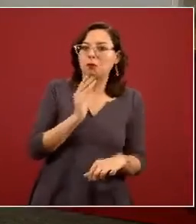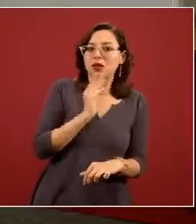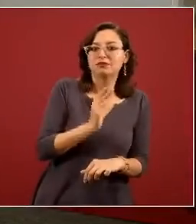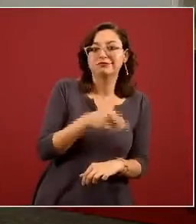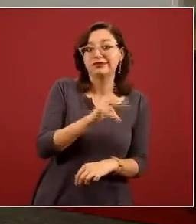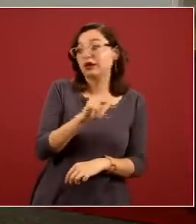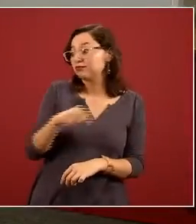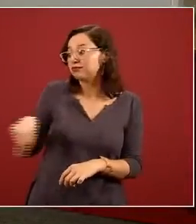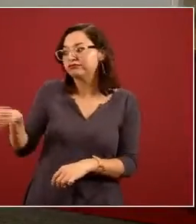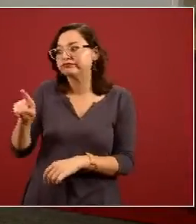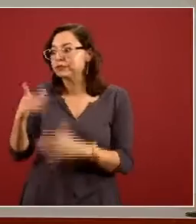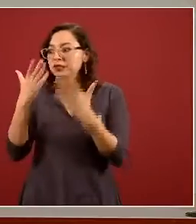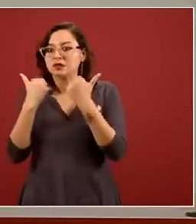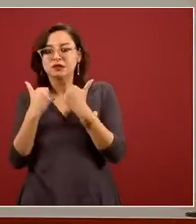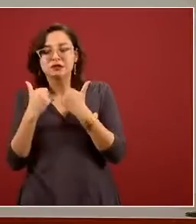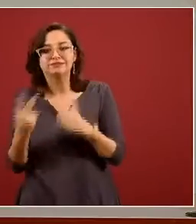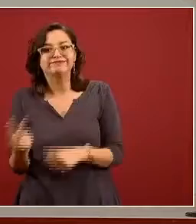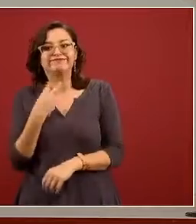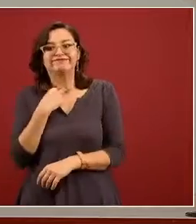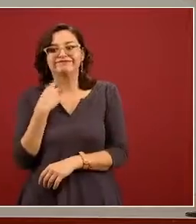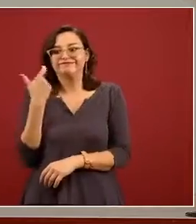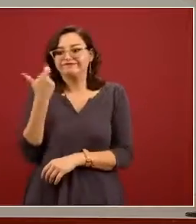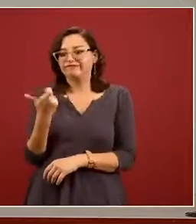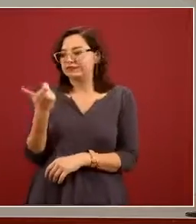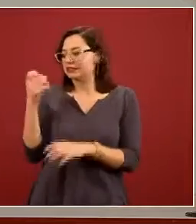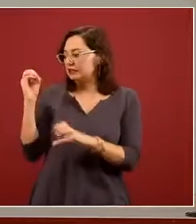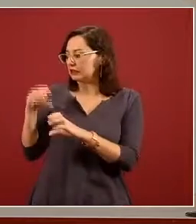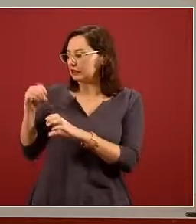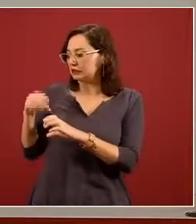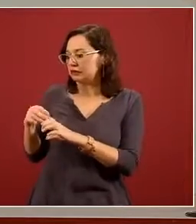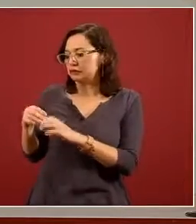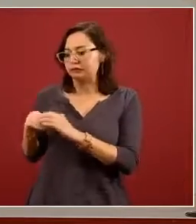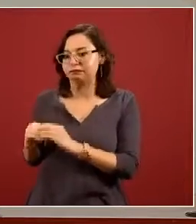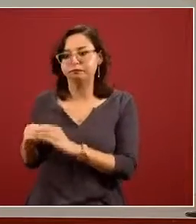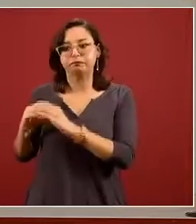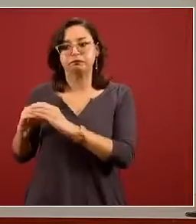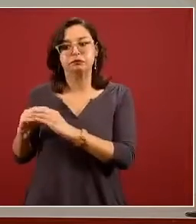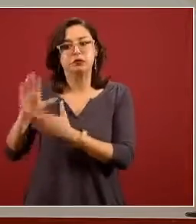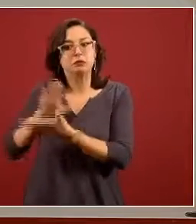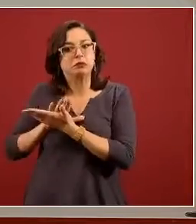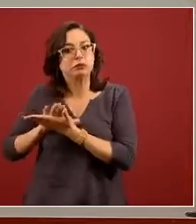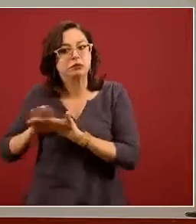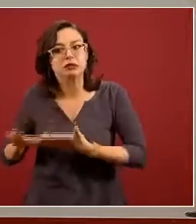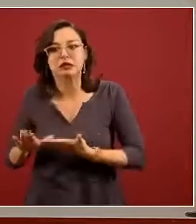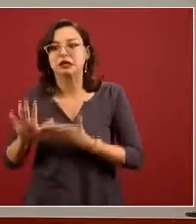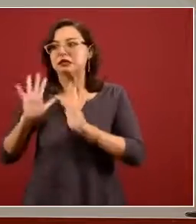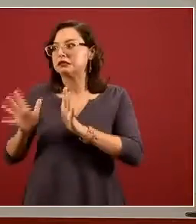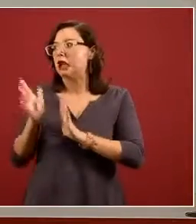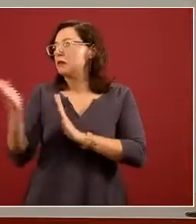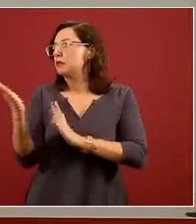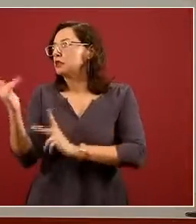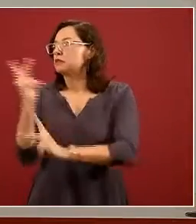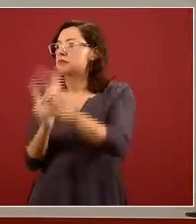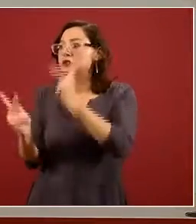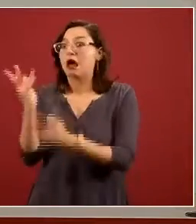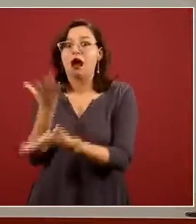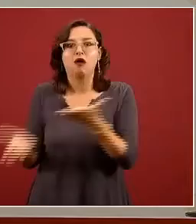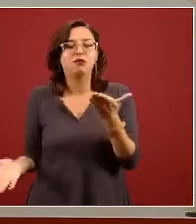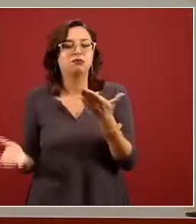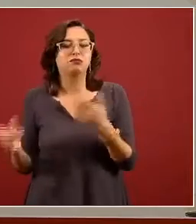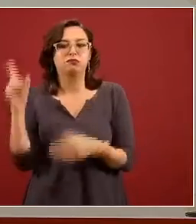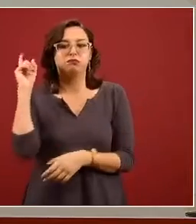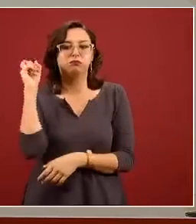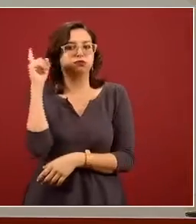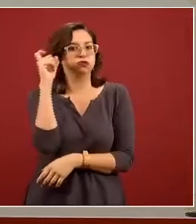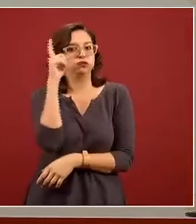además tienen poco ahorro y entonces ya se consumieron los ahorros, ya pidieron prestados a los familiares y están viviendo una situación